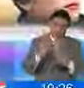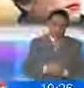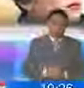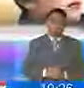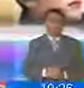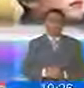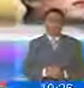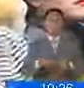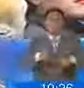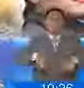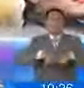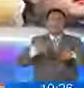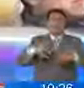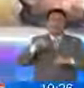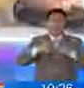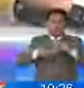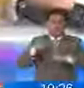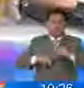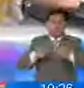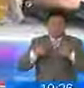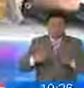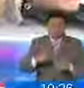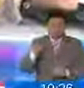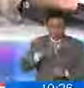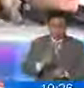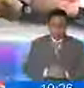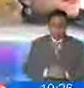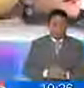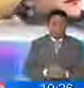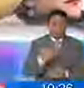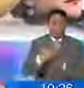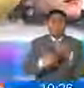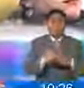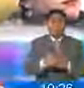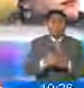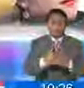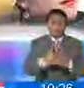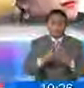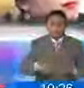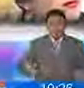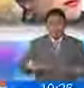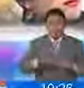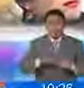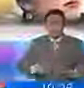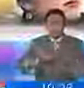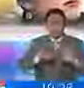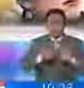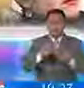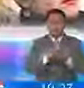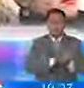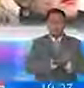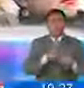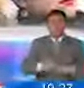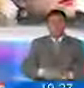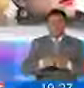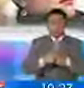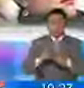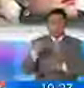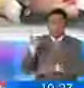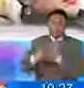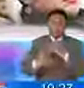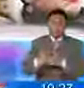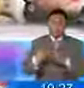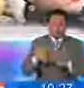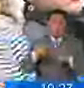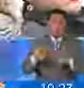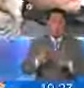se está avanzando con la obra civil. También se está avanzando con etapas muy importantes del proyecto, como es el inicio del proceso de licitación